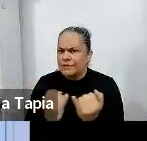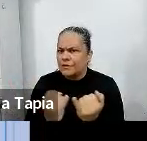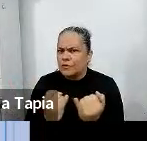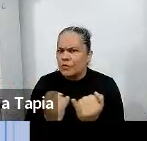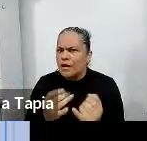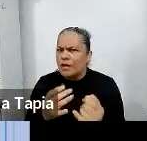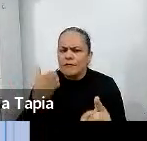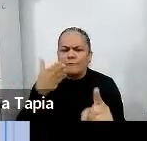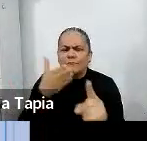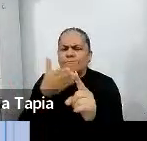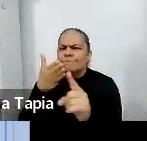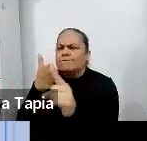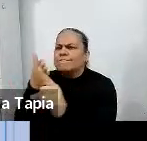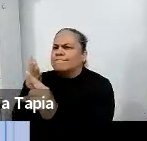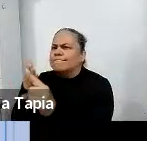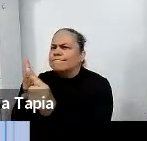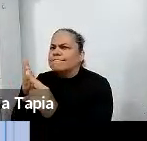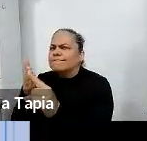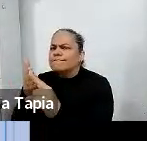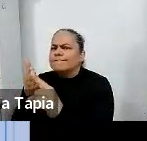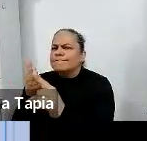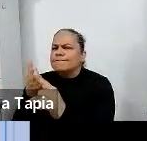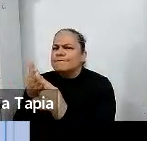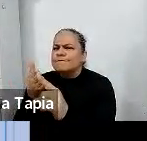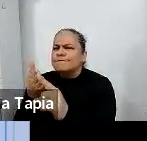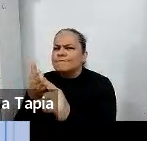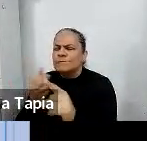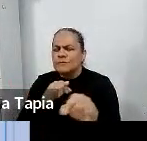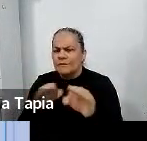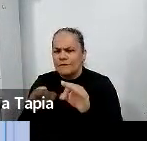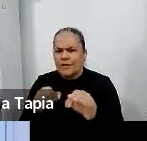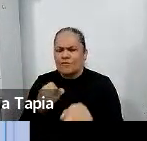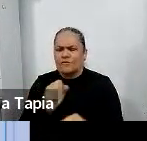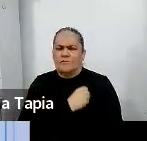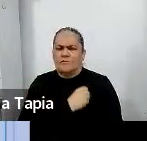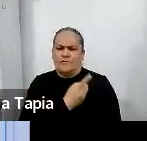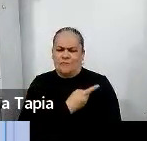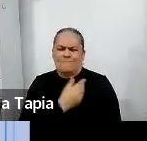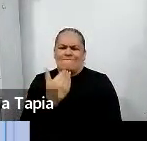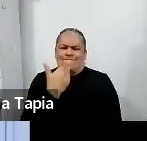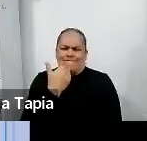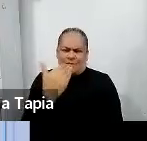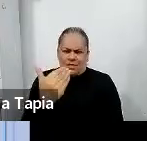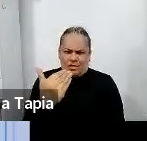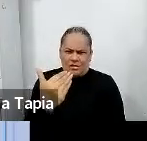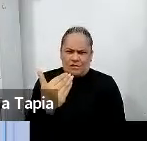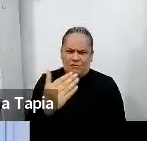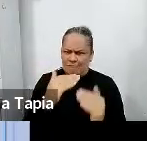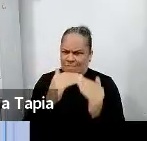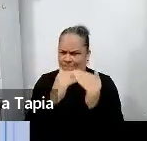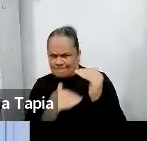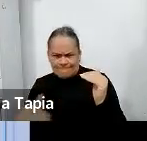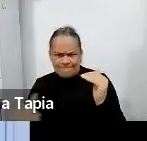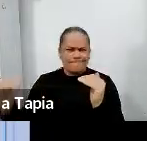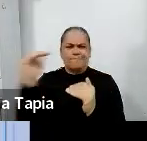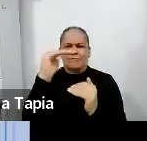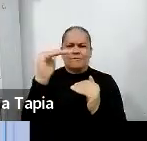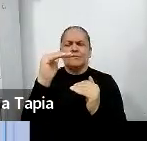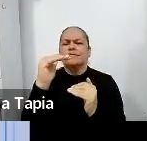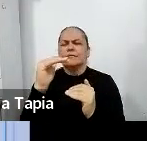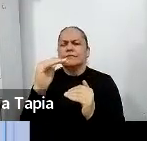la promoción de un ambiente laboral saludable. Entonces, recordar que es importante que los trabajadores de